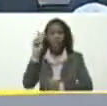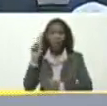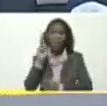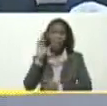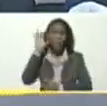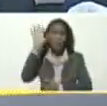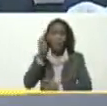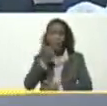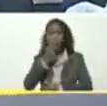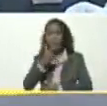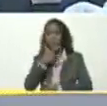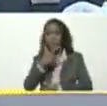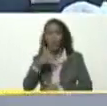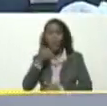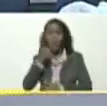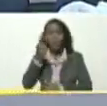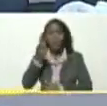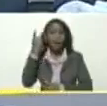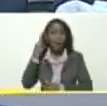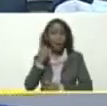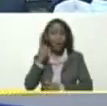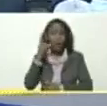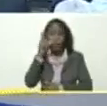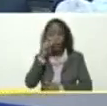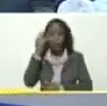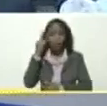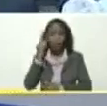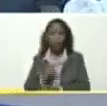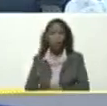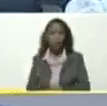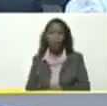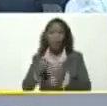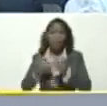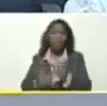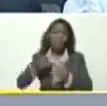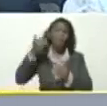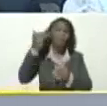bello. Lo que decían ayer los muchachos, después de